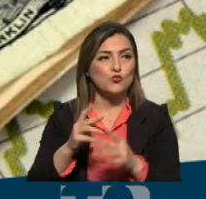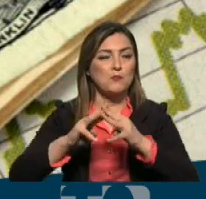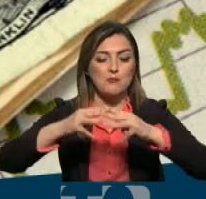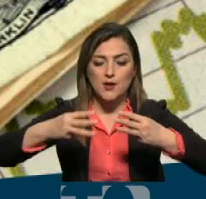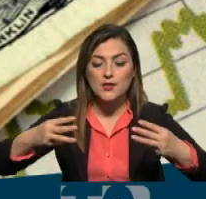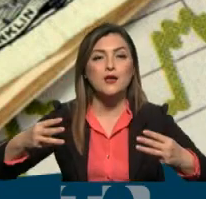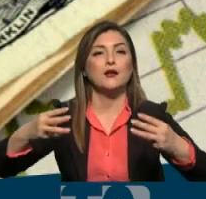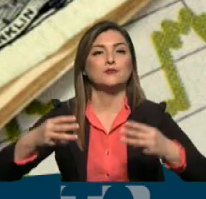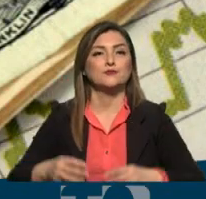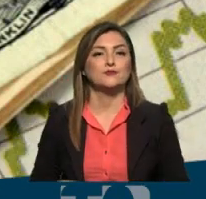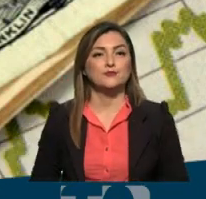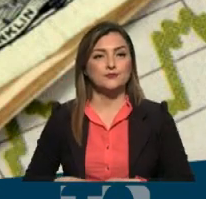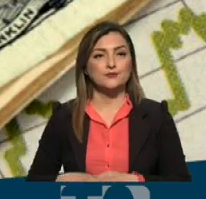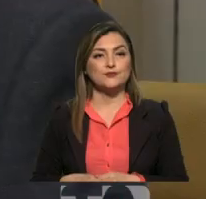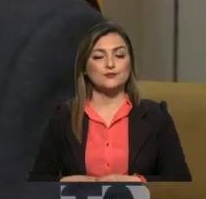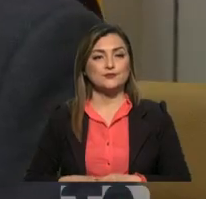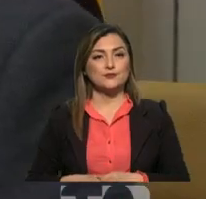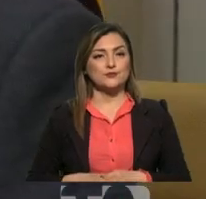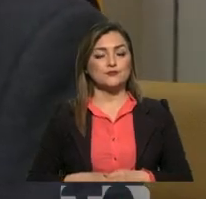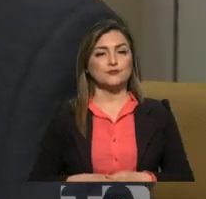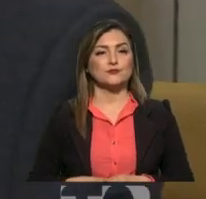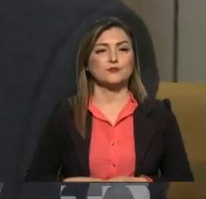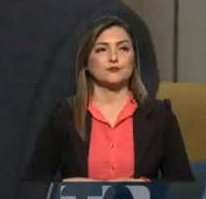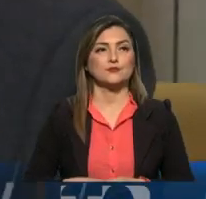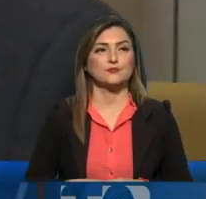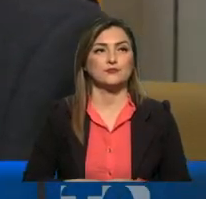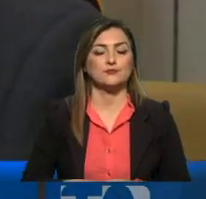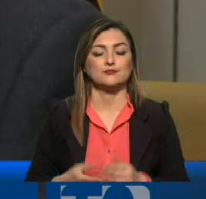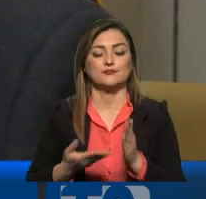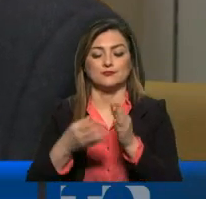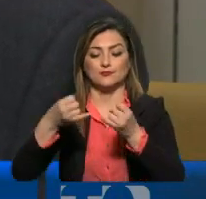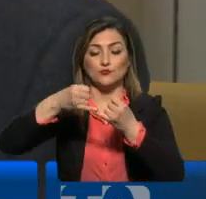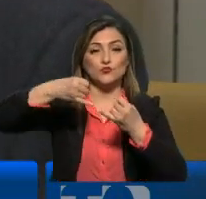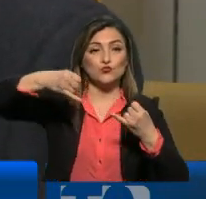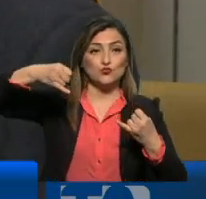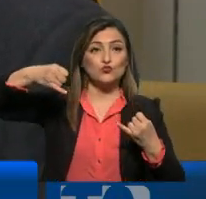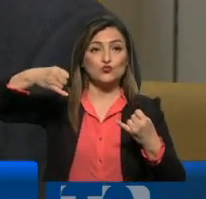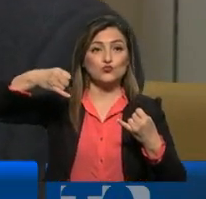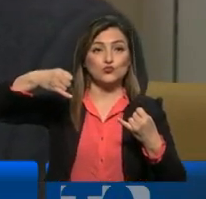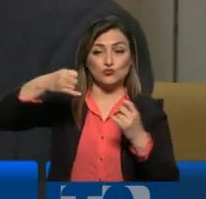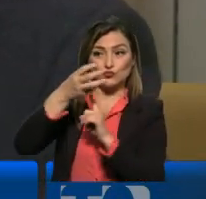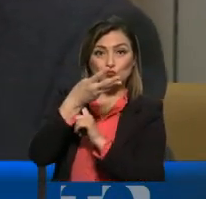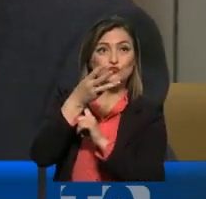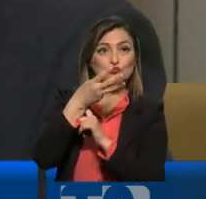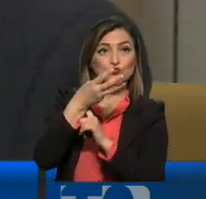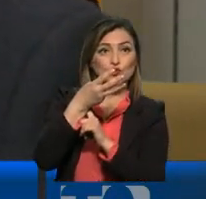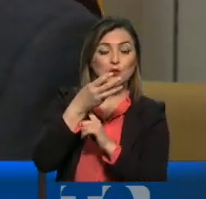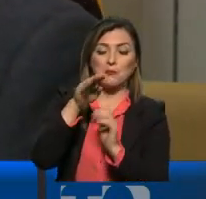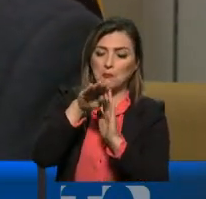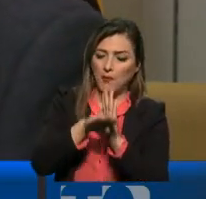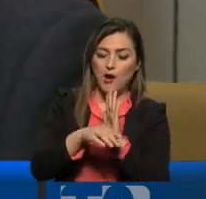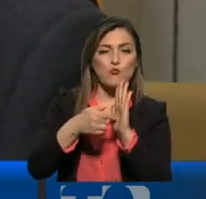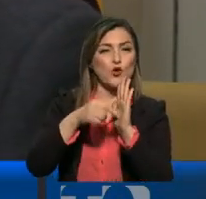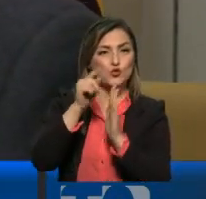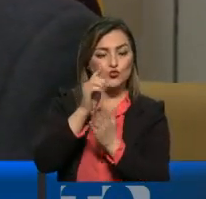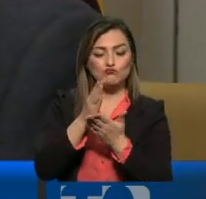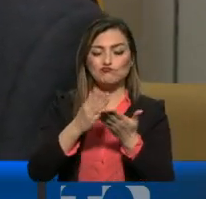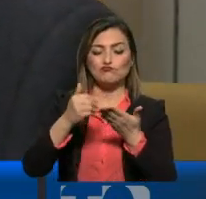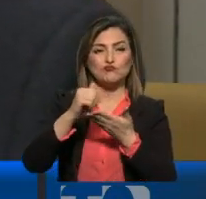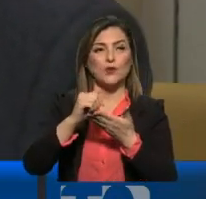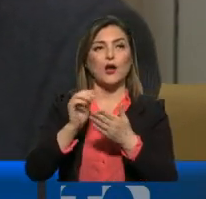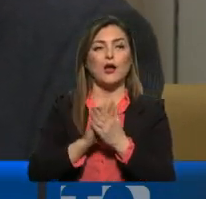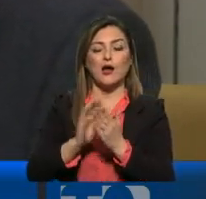partidas de insumos y materias primas. Cables de fibra óptica baja un tercio el arancel. Unidades de memoria bajan a